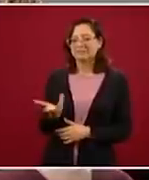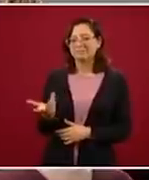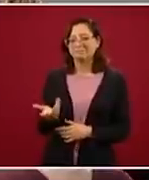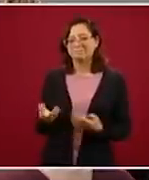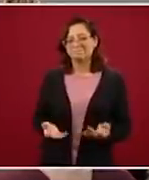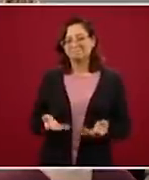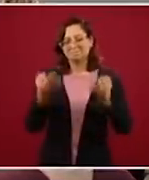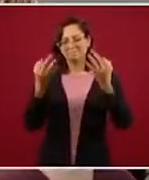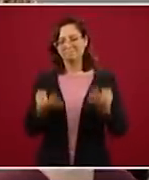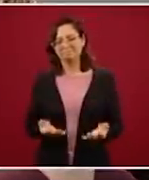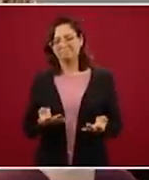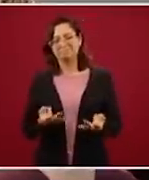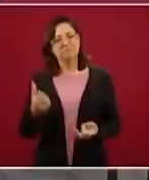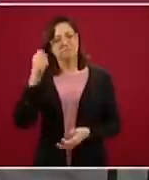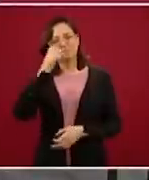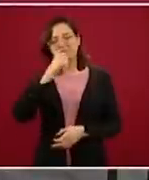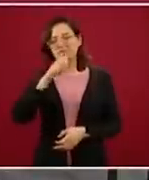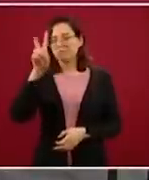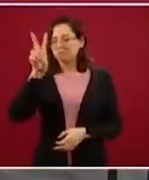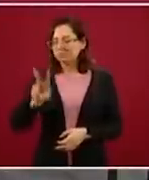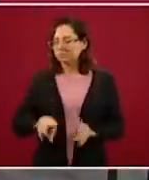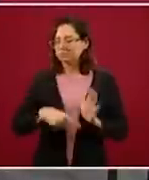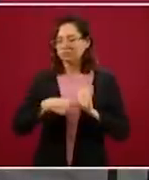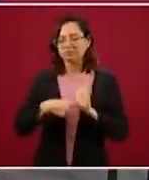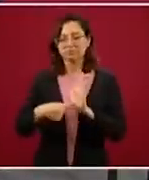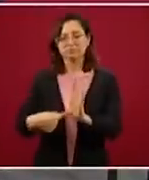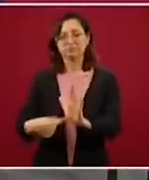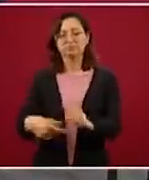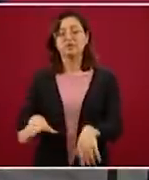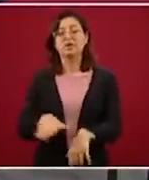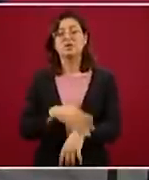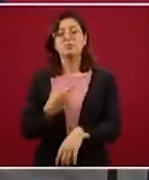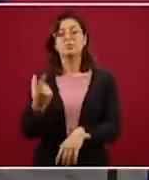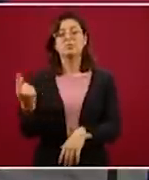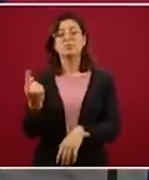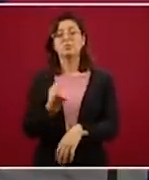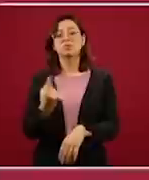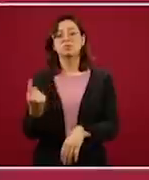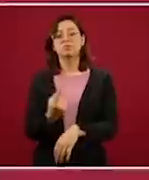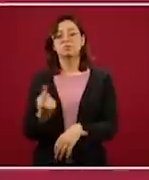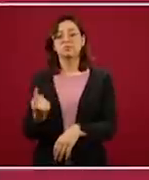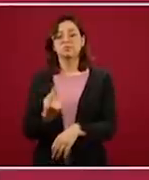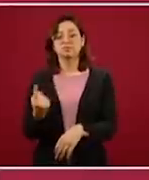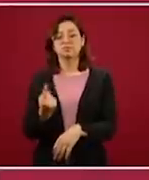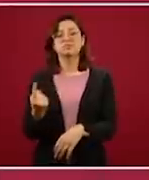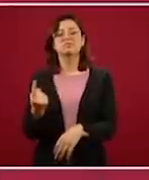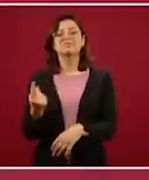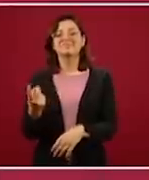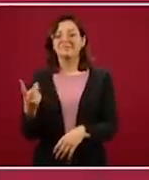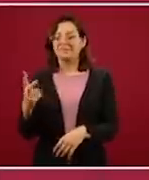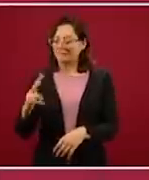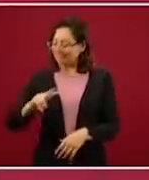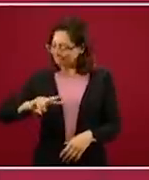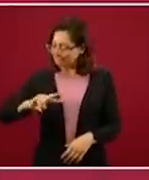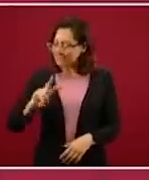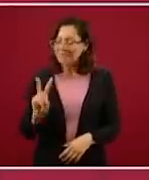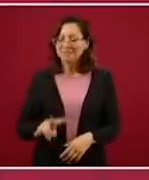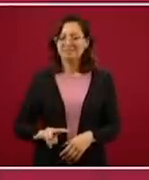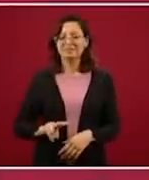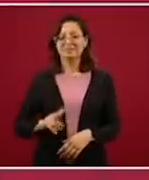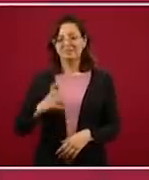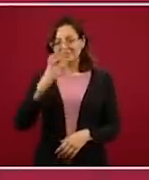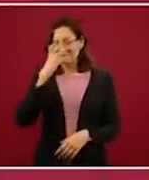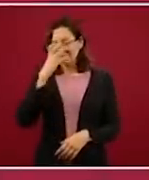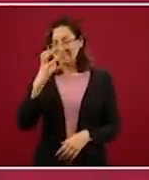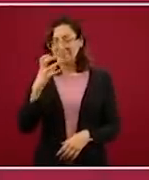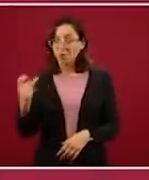rectitud y decir la verdad, ¿sí? Porque de veras no es